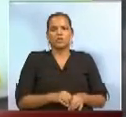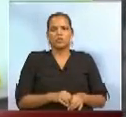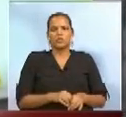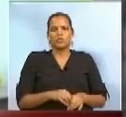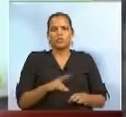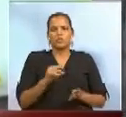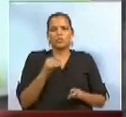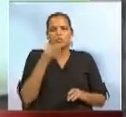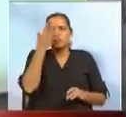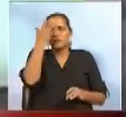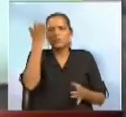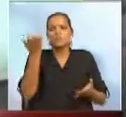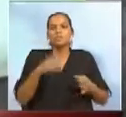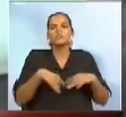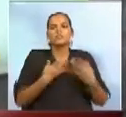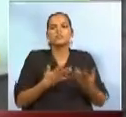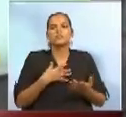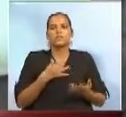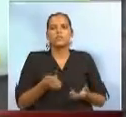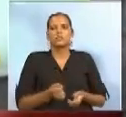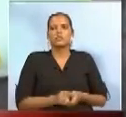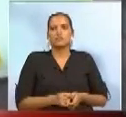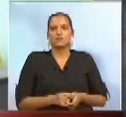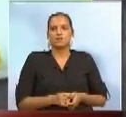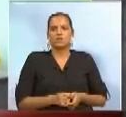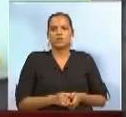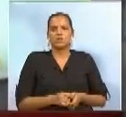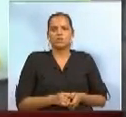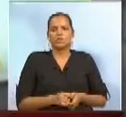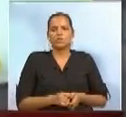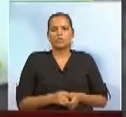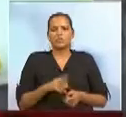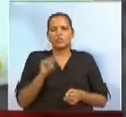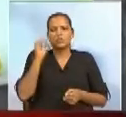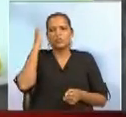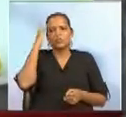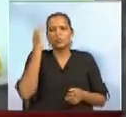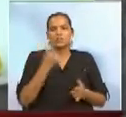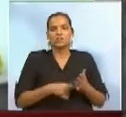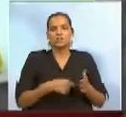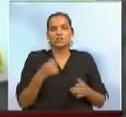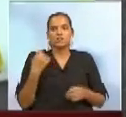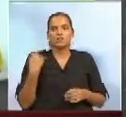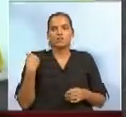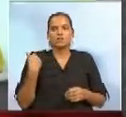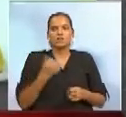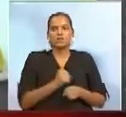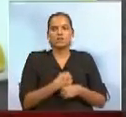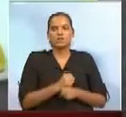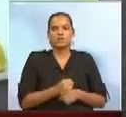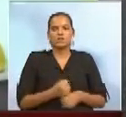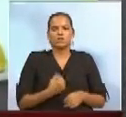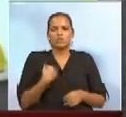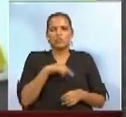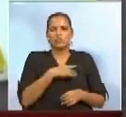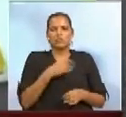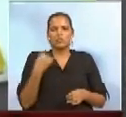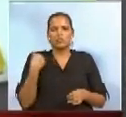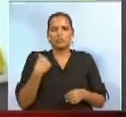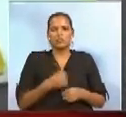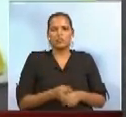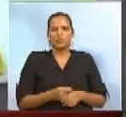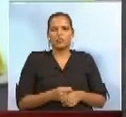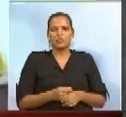Ni ellos explican cómo están llenas. No sabemos ellos qué piensan hacer. Toda la vida hemos tenido al